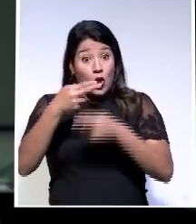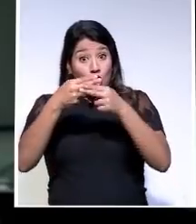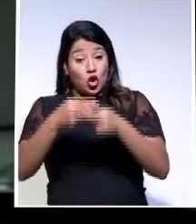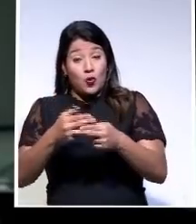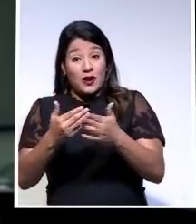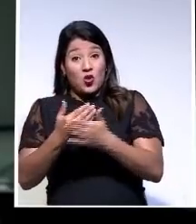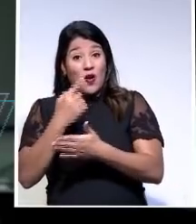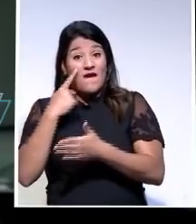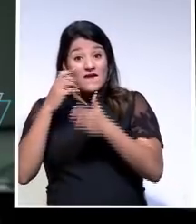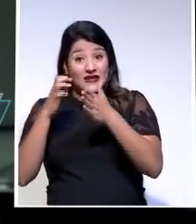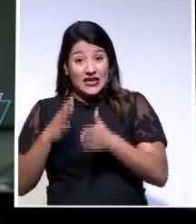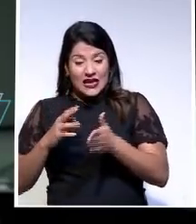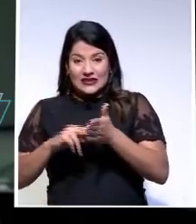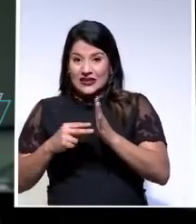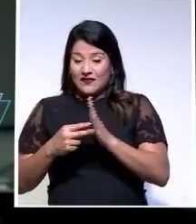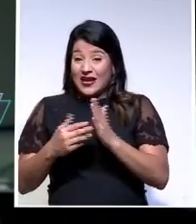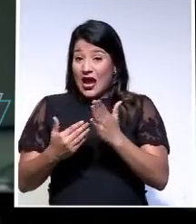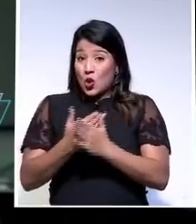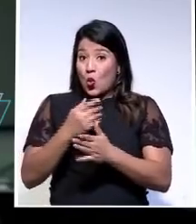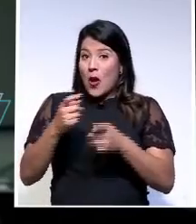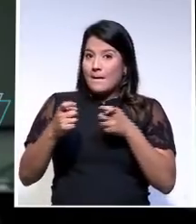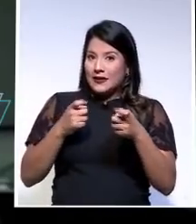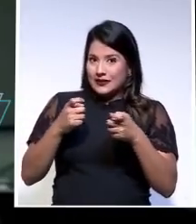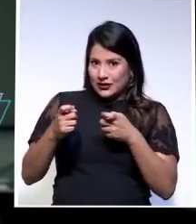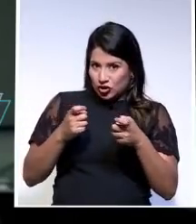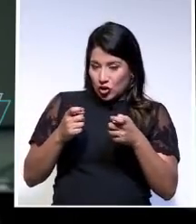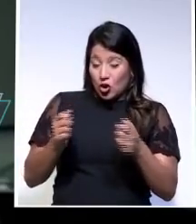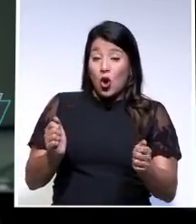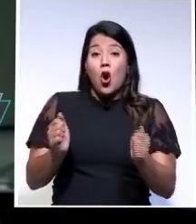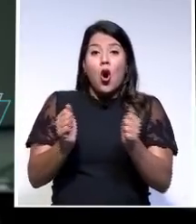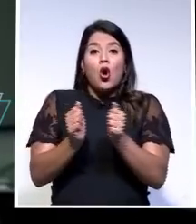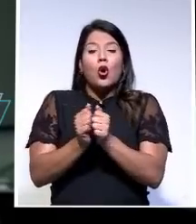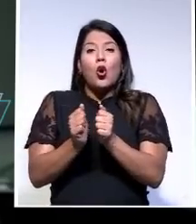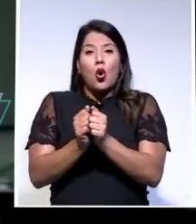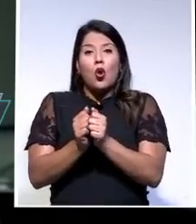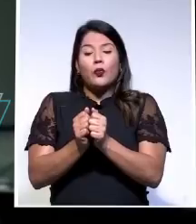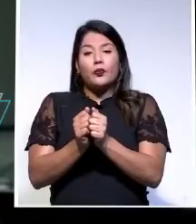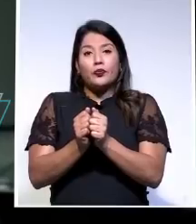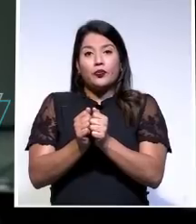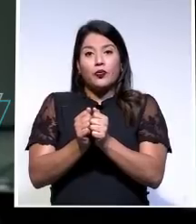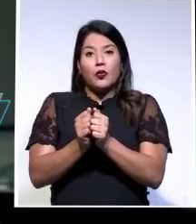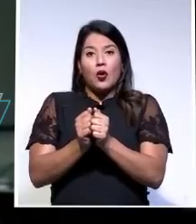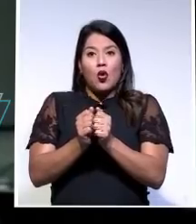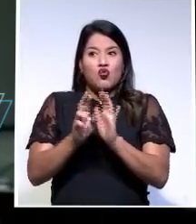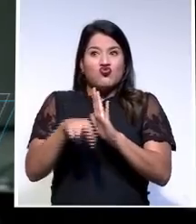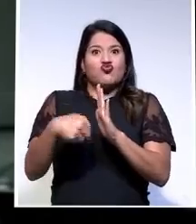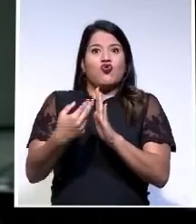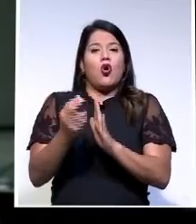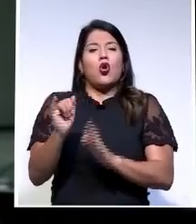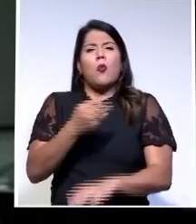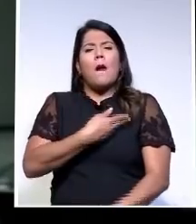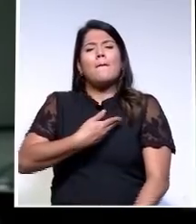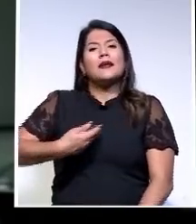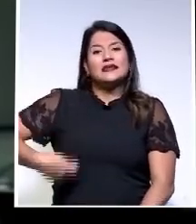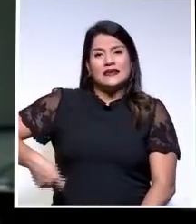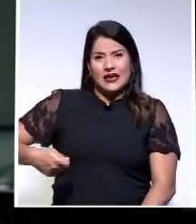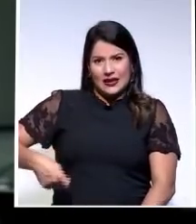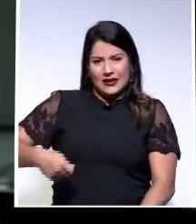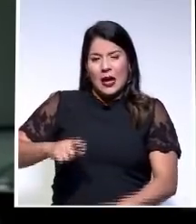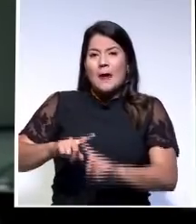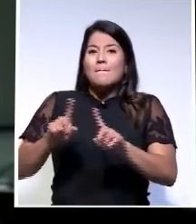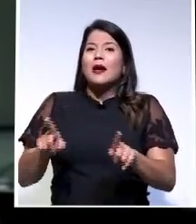nueva administración con algo, con un presidencialismo calcado, ¿verdad? Y más que presidencialismo, con